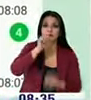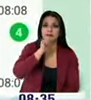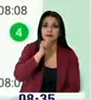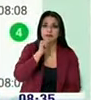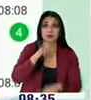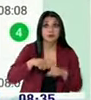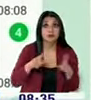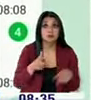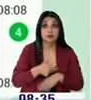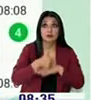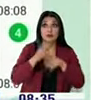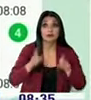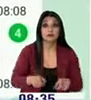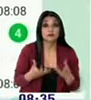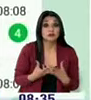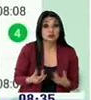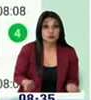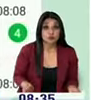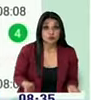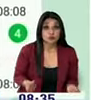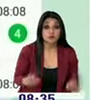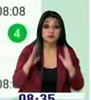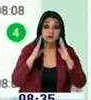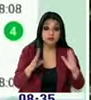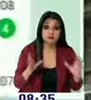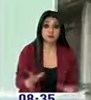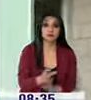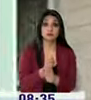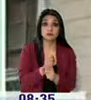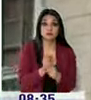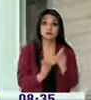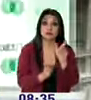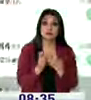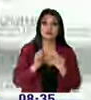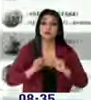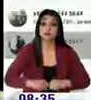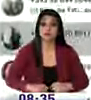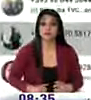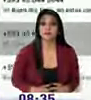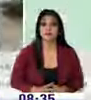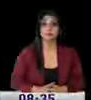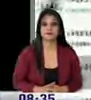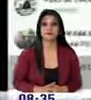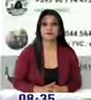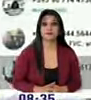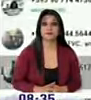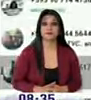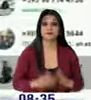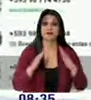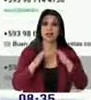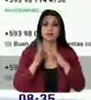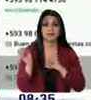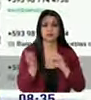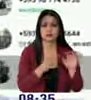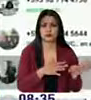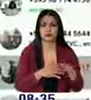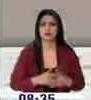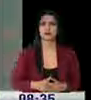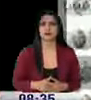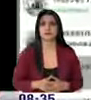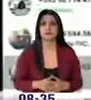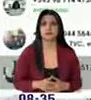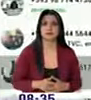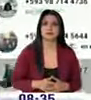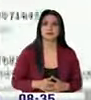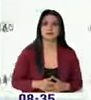algo tiene que hacer la autoridad justamente para dar seguridad a los vecinos, ¿ven? Casas botadas, lindísimas, ¿no? El sapo